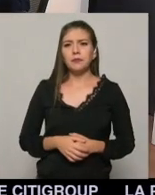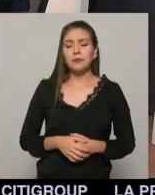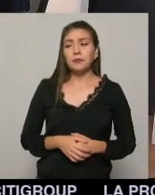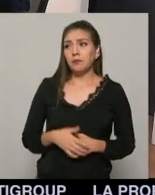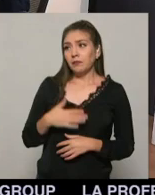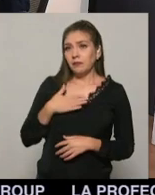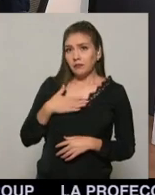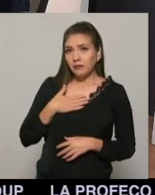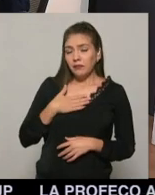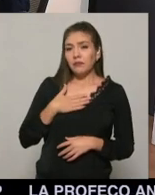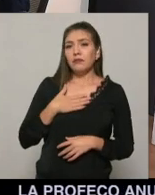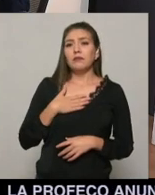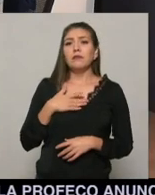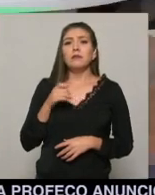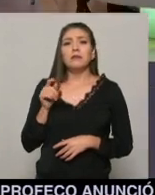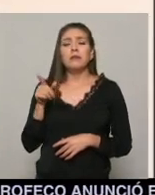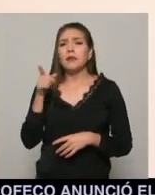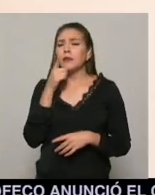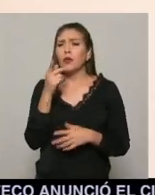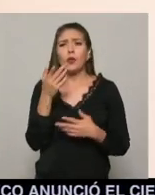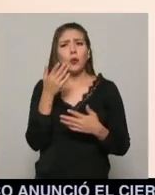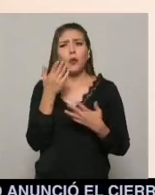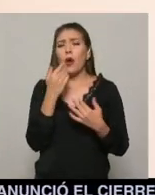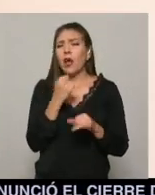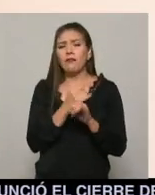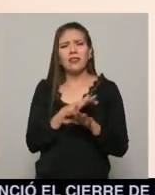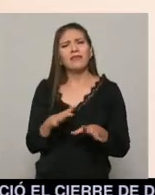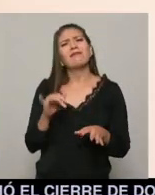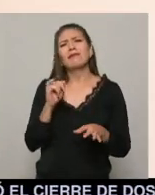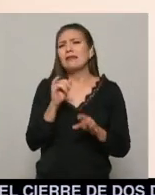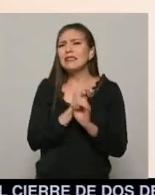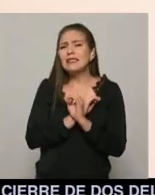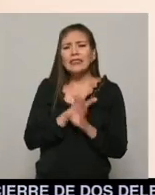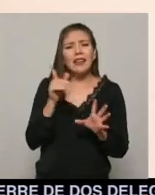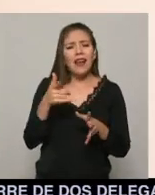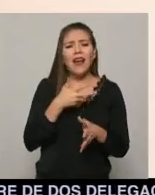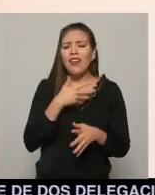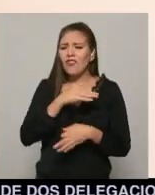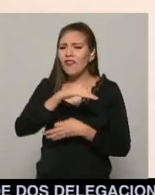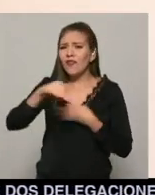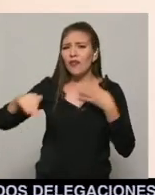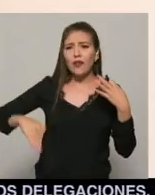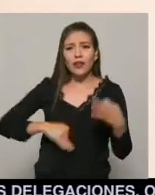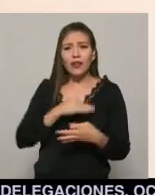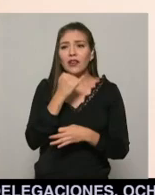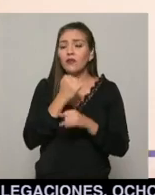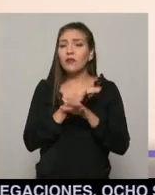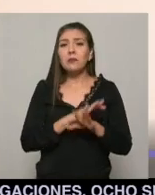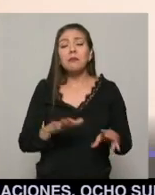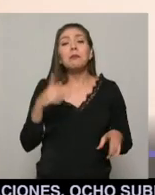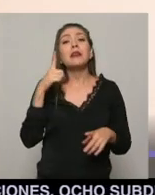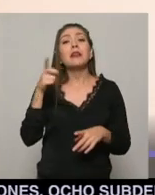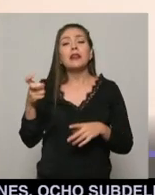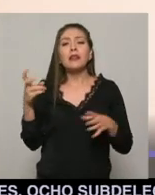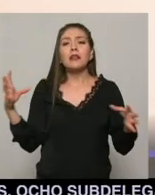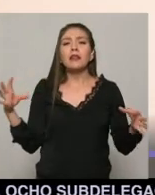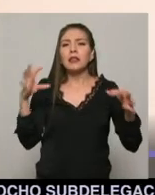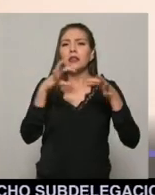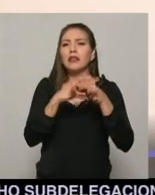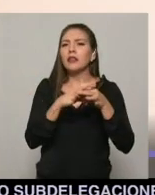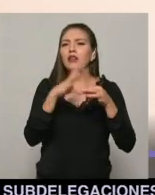parte de que no tienen la información. Tienen perfectamente toda la información, pero esto tiene que ver con la impunidad. La